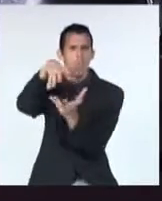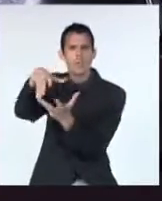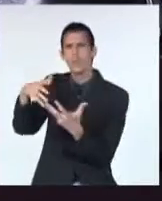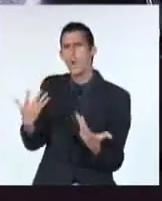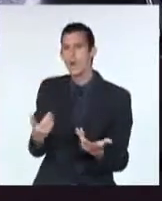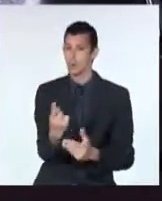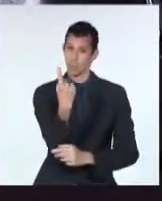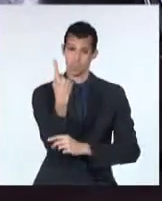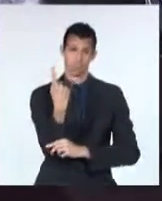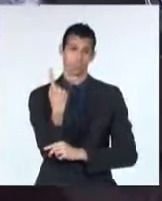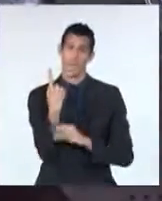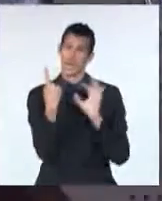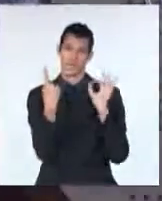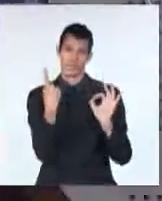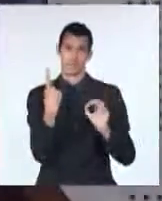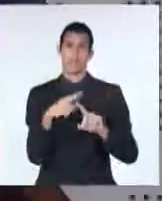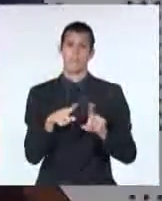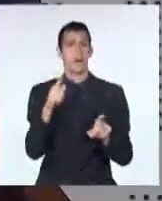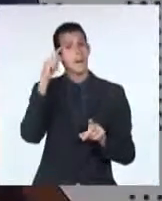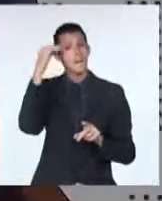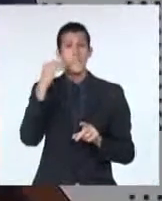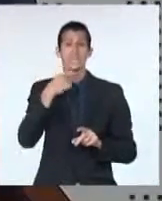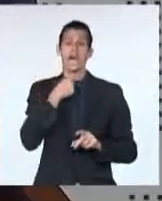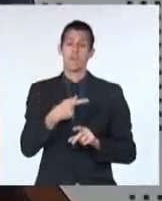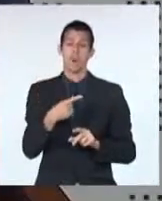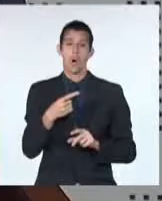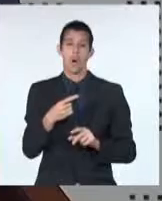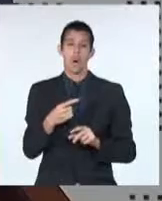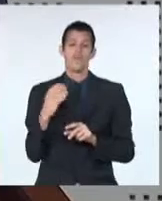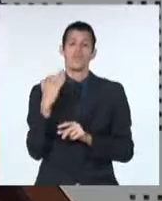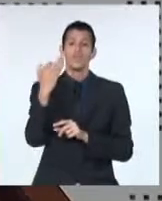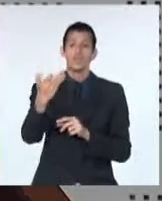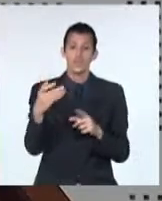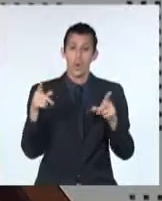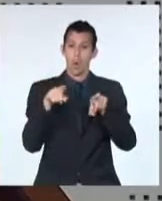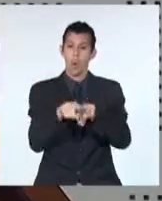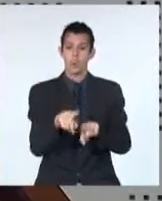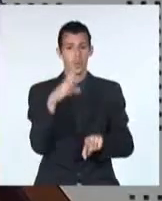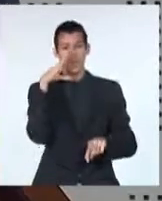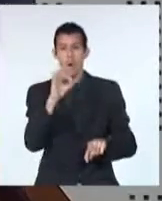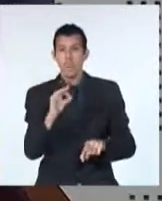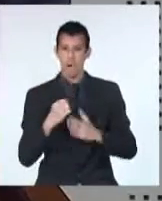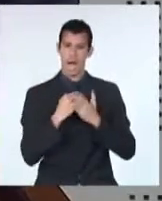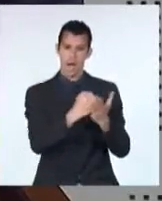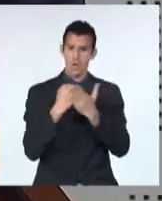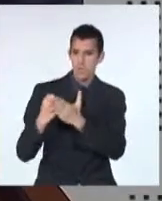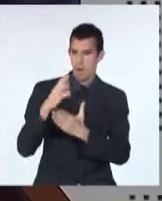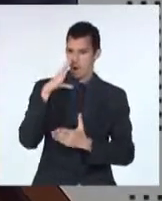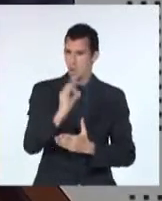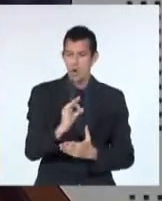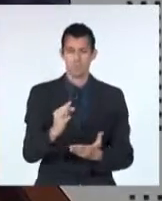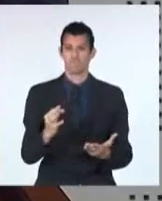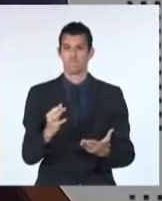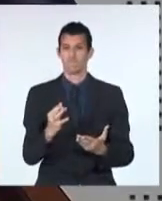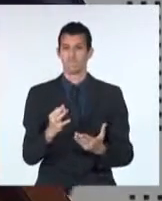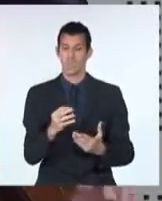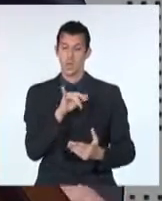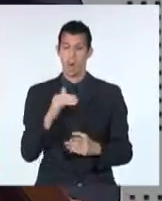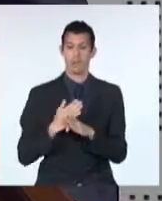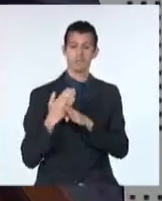ocurre en momentos en que la humanidad ha alcanzado un potencial científico-técnico inimaginable hace un